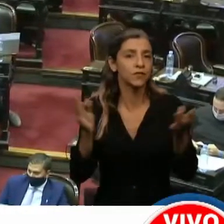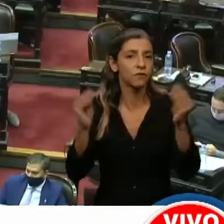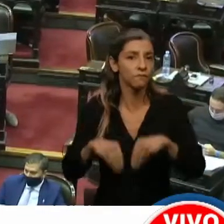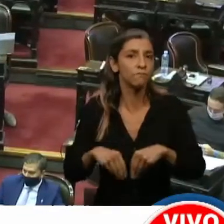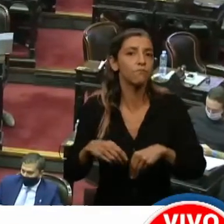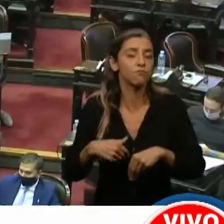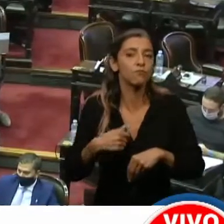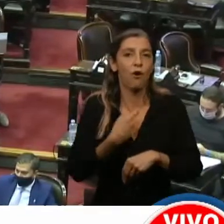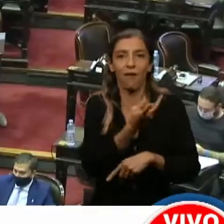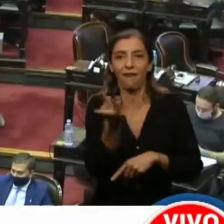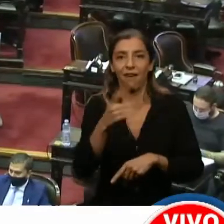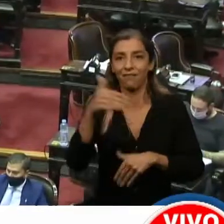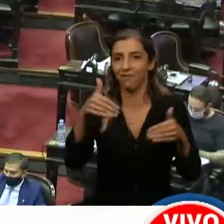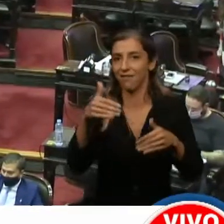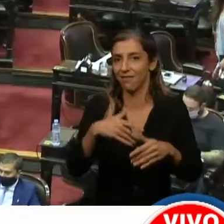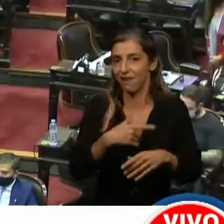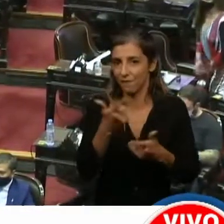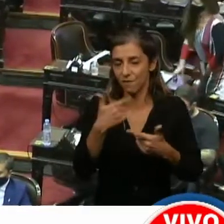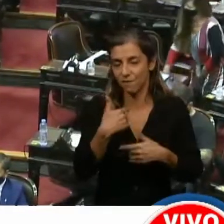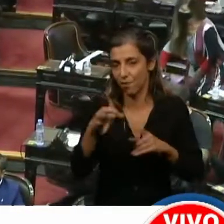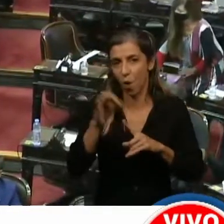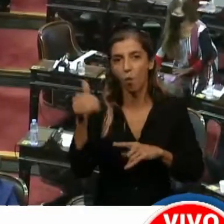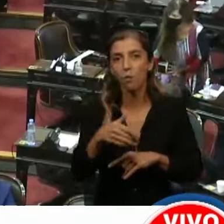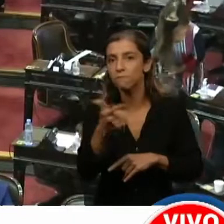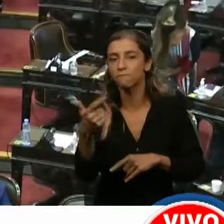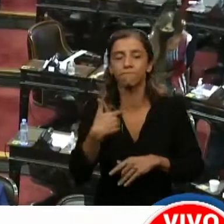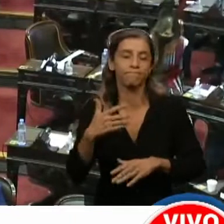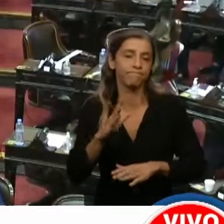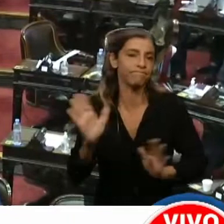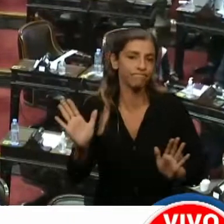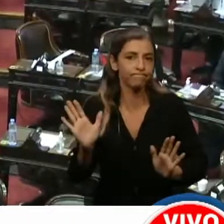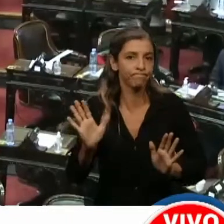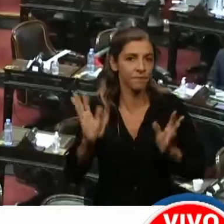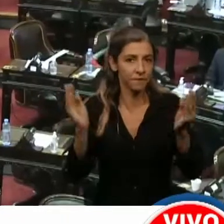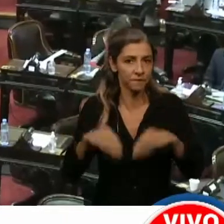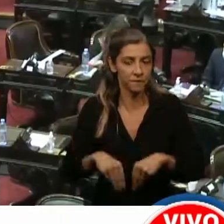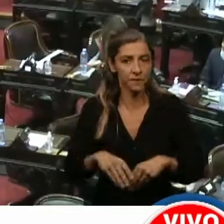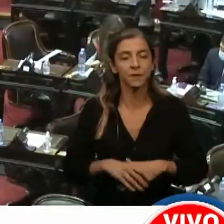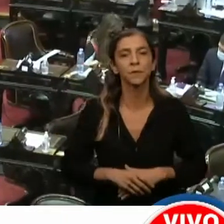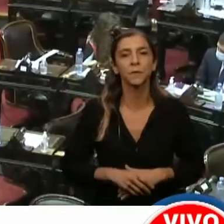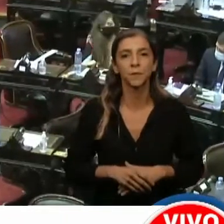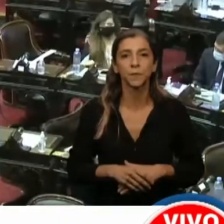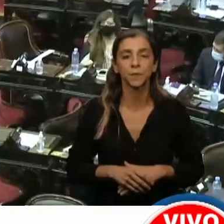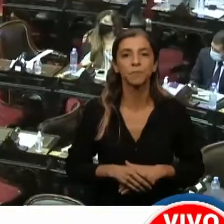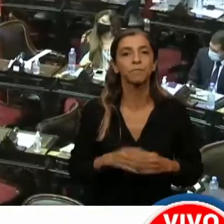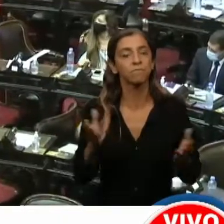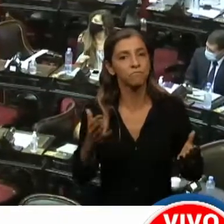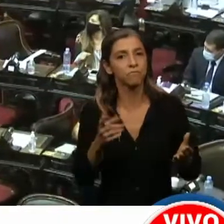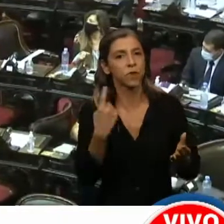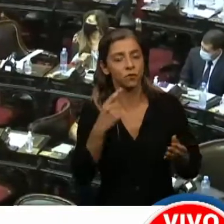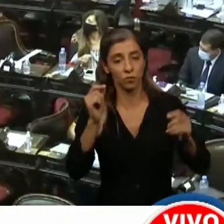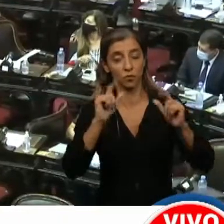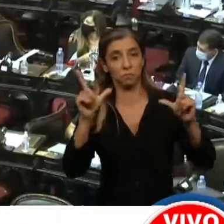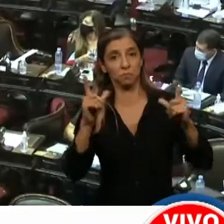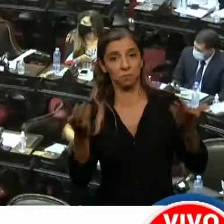de quórum. Tiene moción de preferencia aprobada. Con moción de preferencia aprobada. Y sorprendidos a